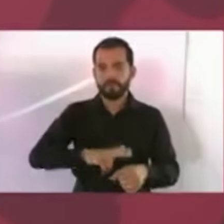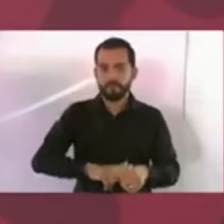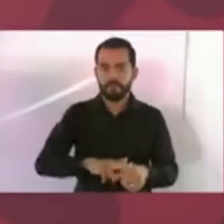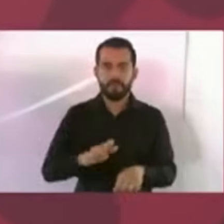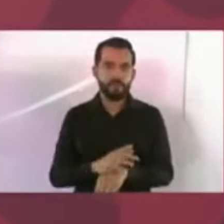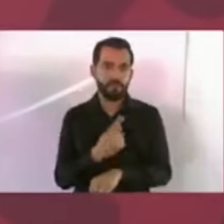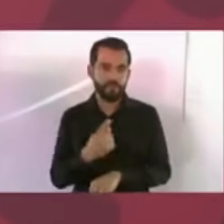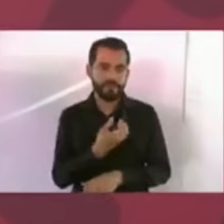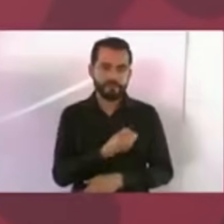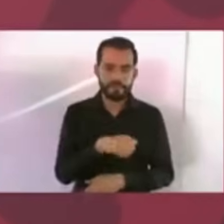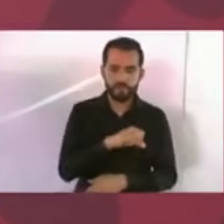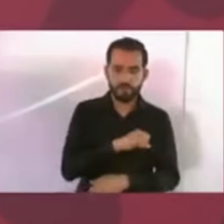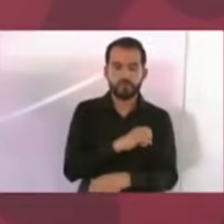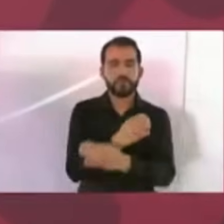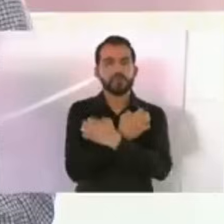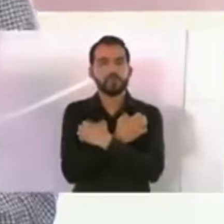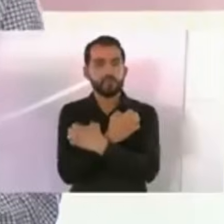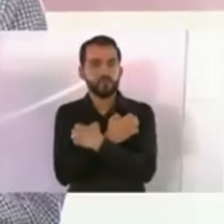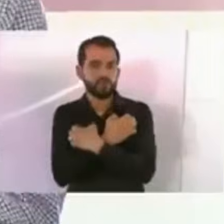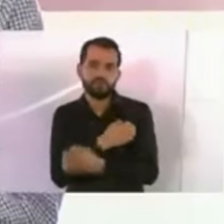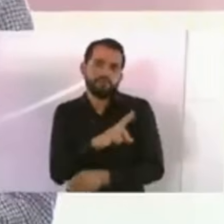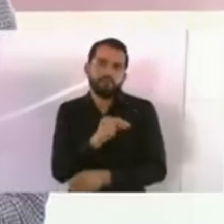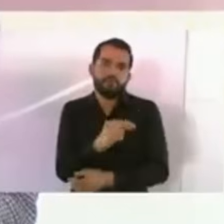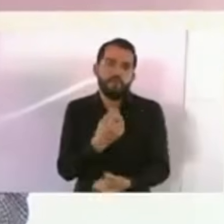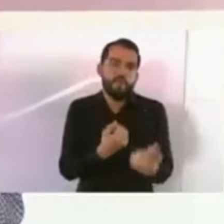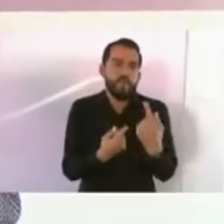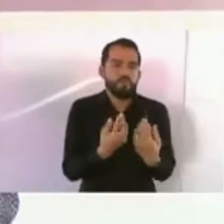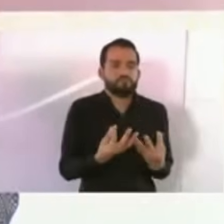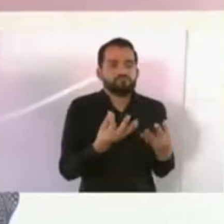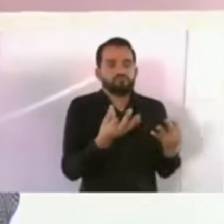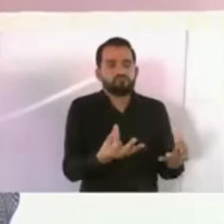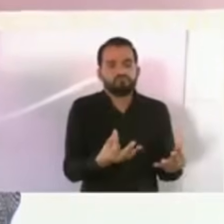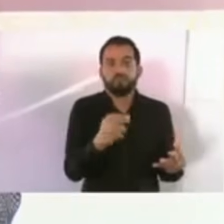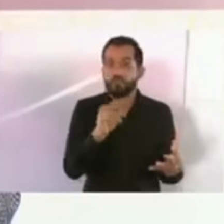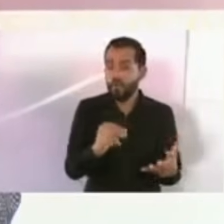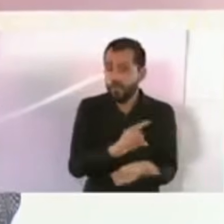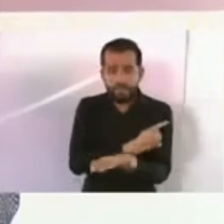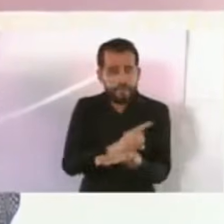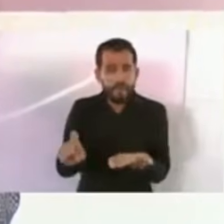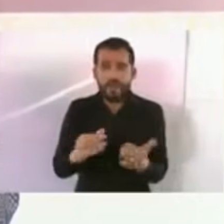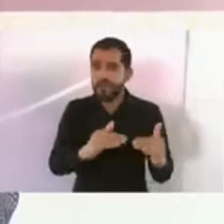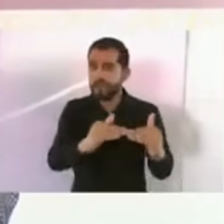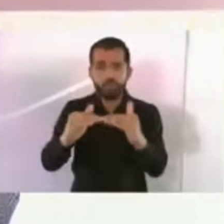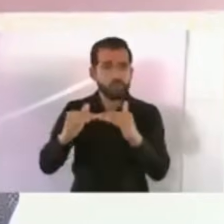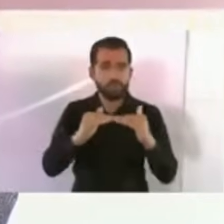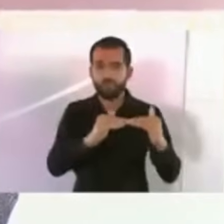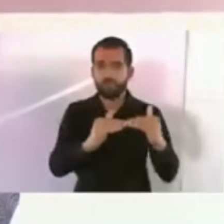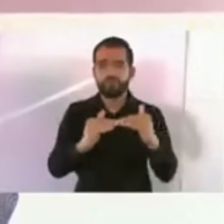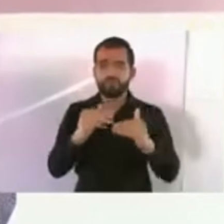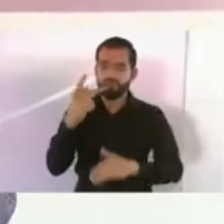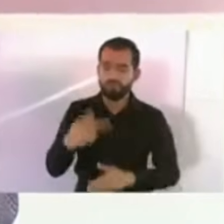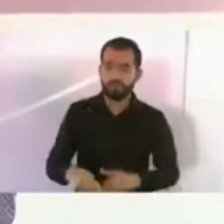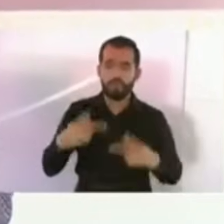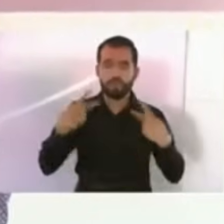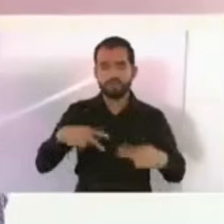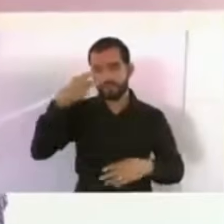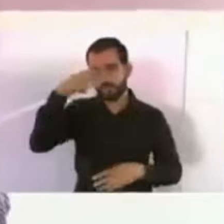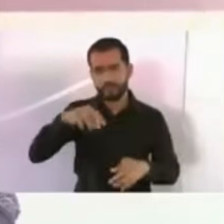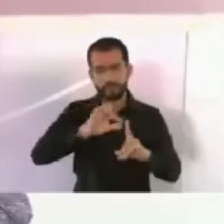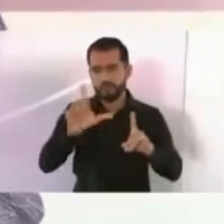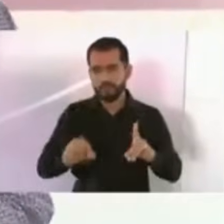la educación no son privilegios, son derechos de nuestro pueblo. Bueno, eso ya